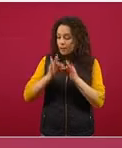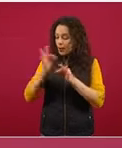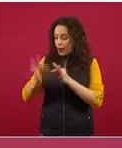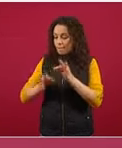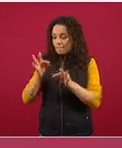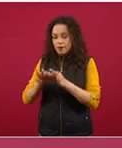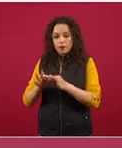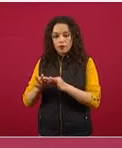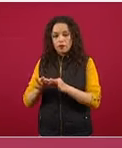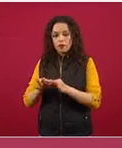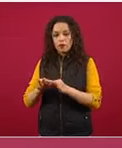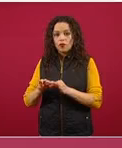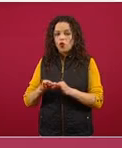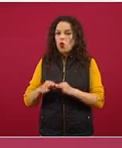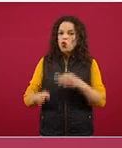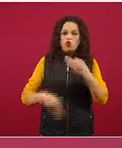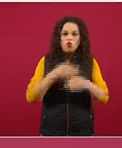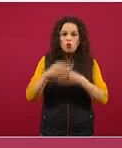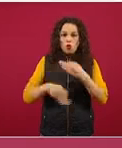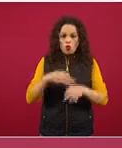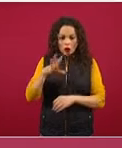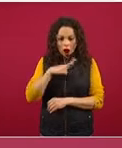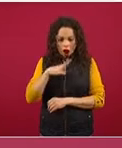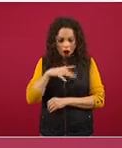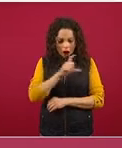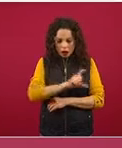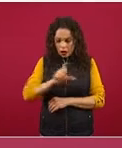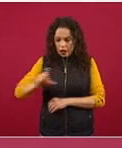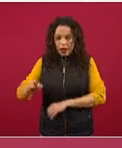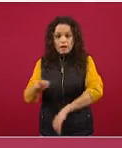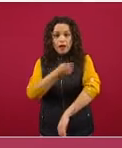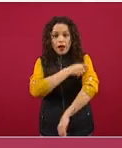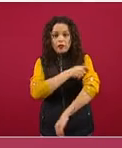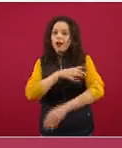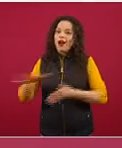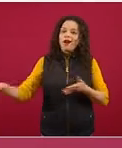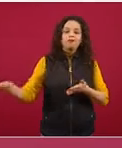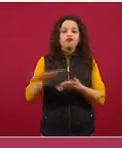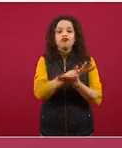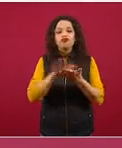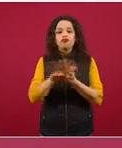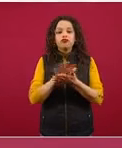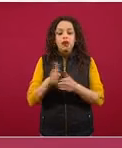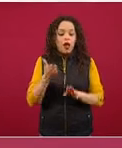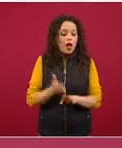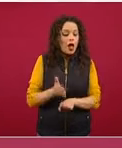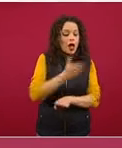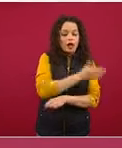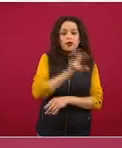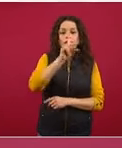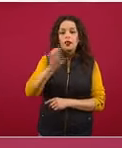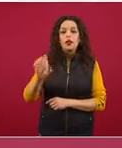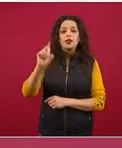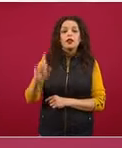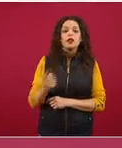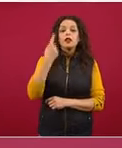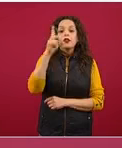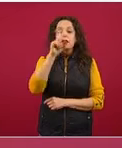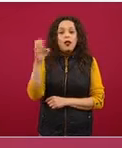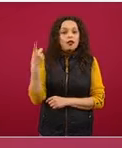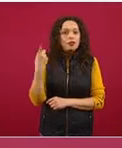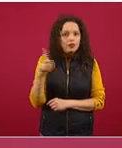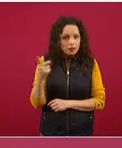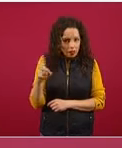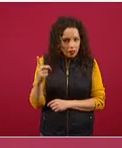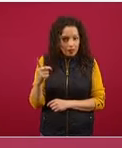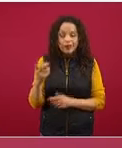terminarnos todas las dosis de vacuna contra influenza estacional antes del 31 de diciembre. Invitamos